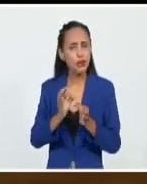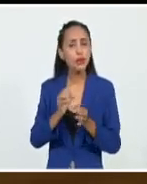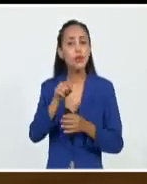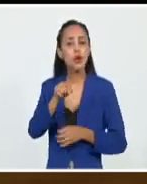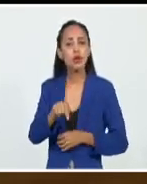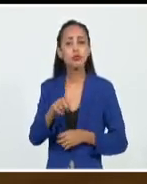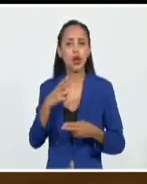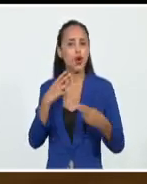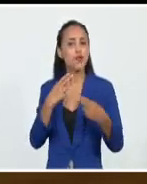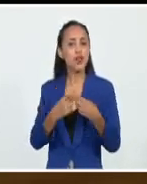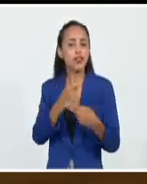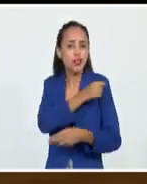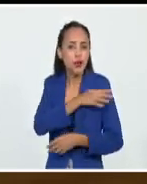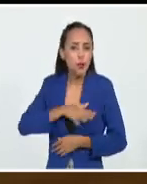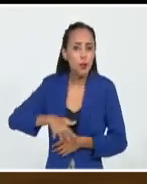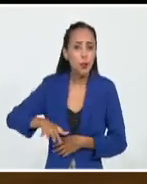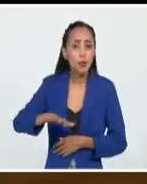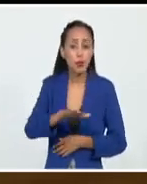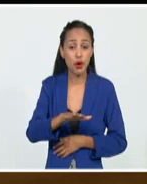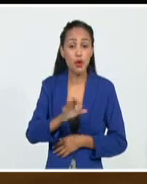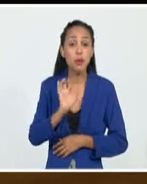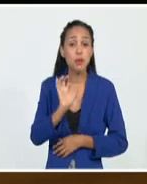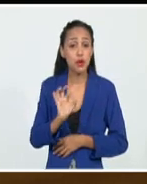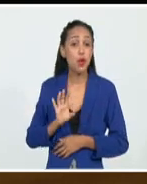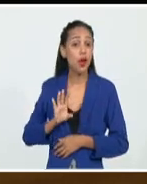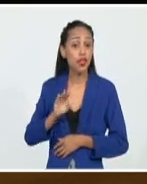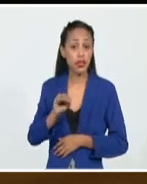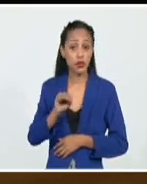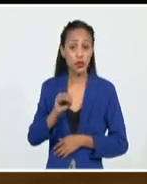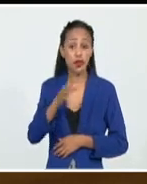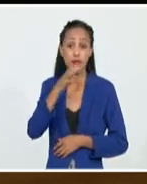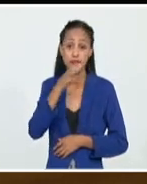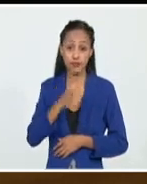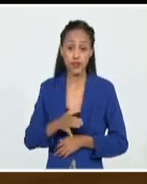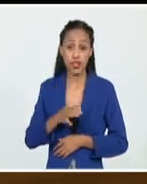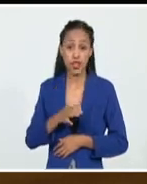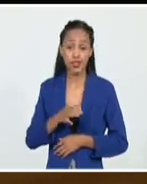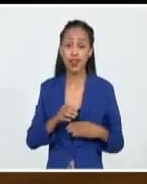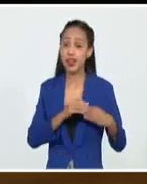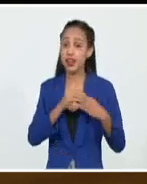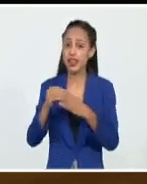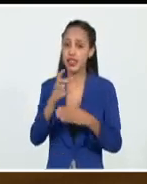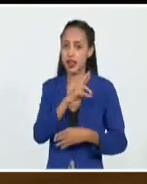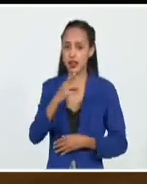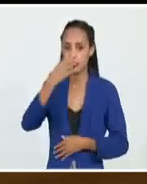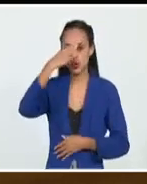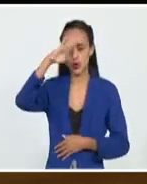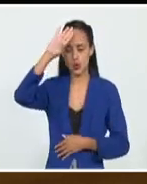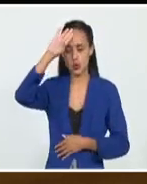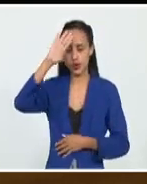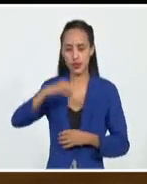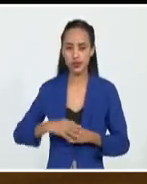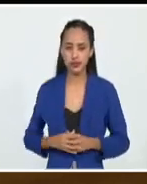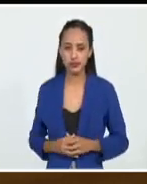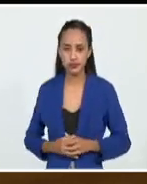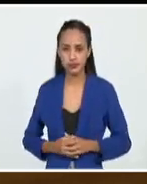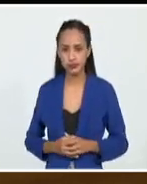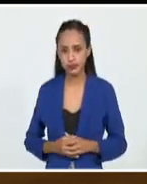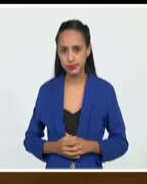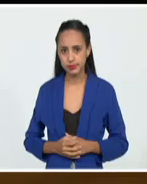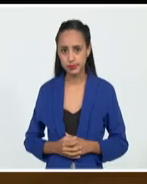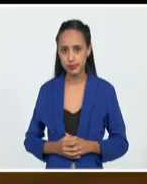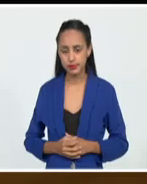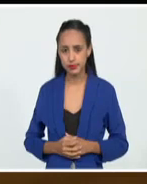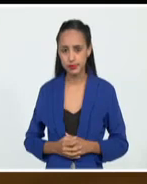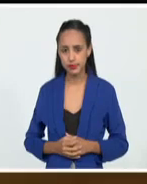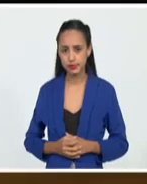por el pueblo en el líder fundador de la revolución, el comandante en jefe Fidel Castro Ruz. Llamó a comprender